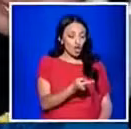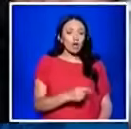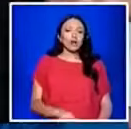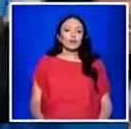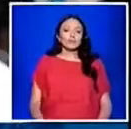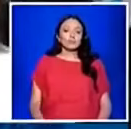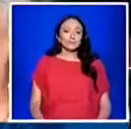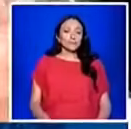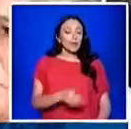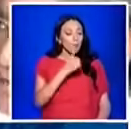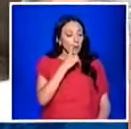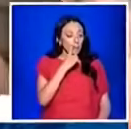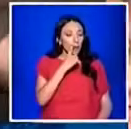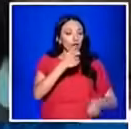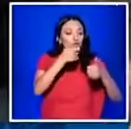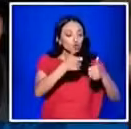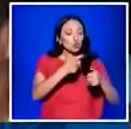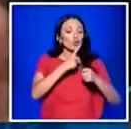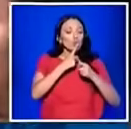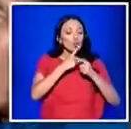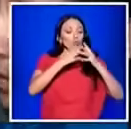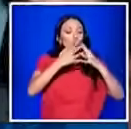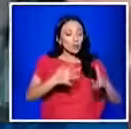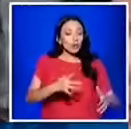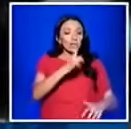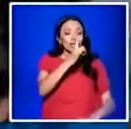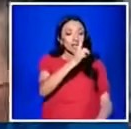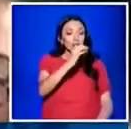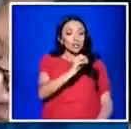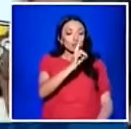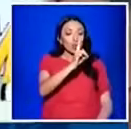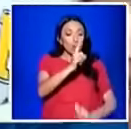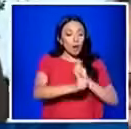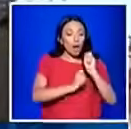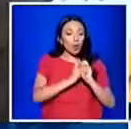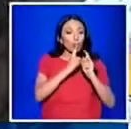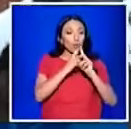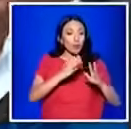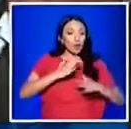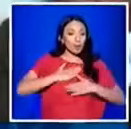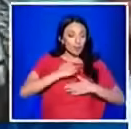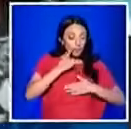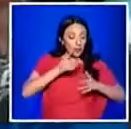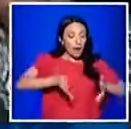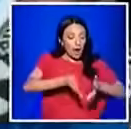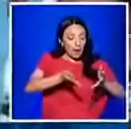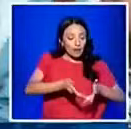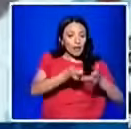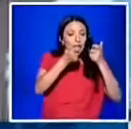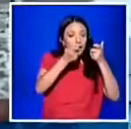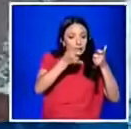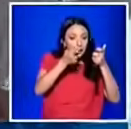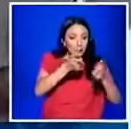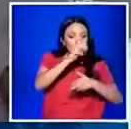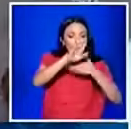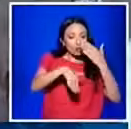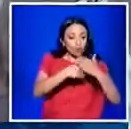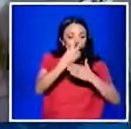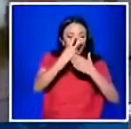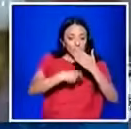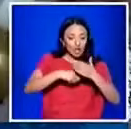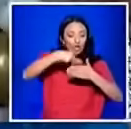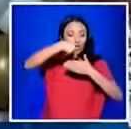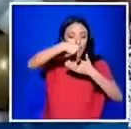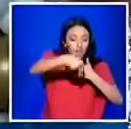digo que sea feliz cumpleaños 101 años y que siga adelante con todos los hijos y